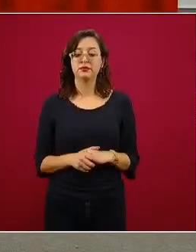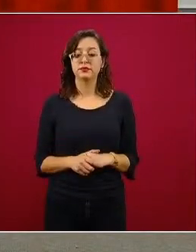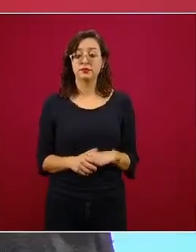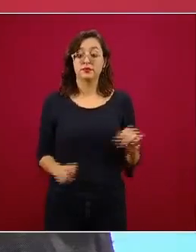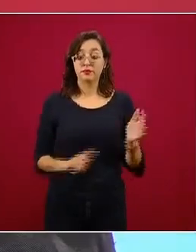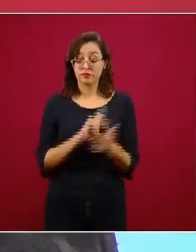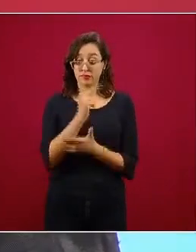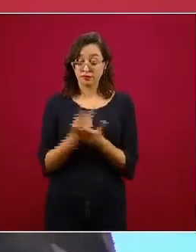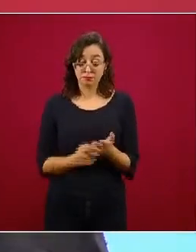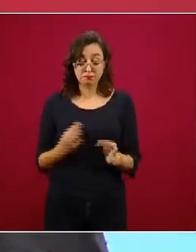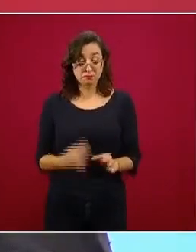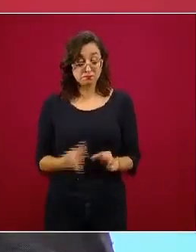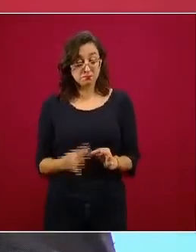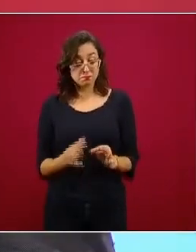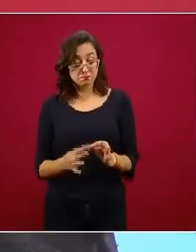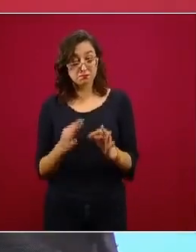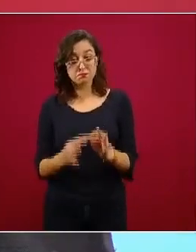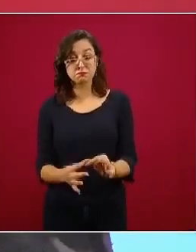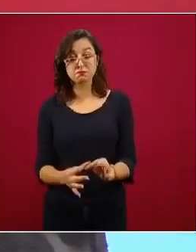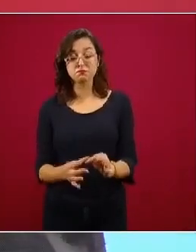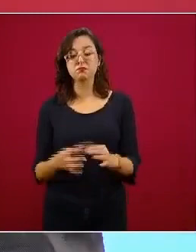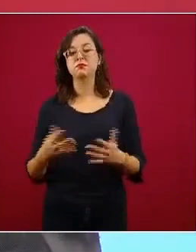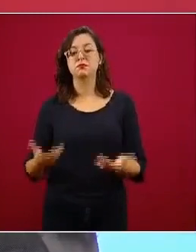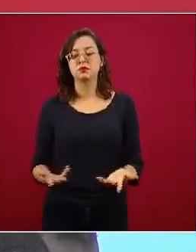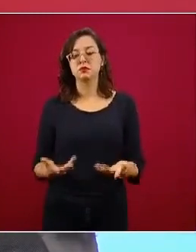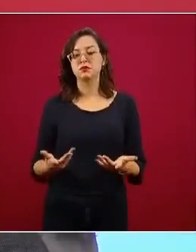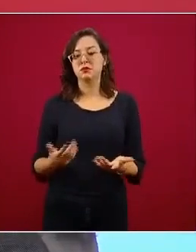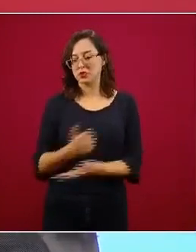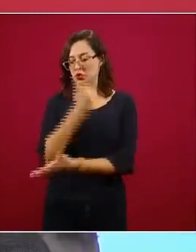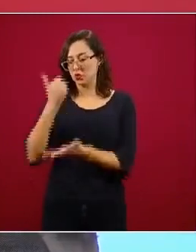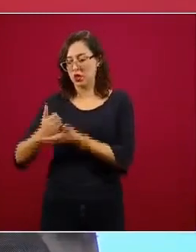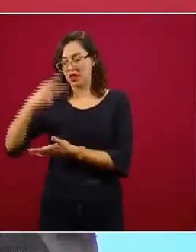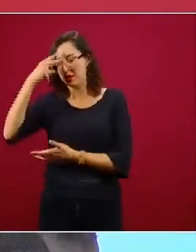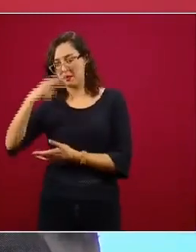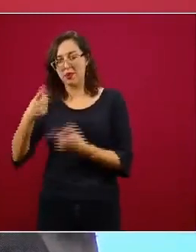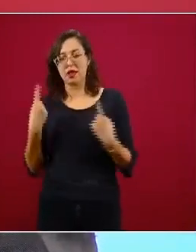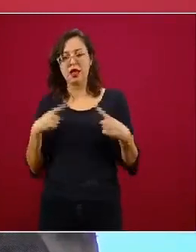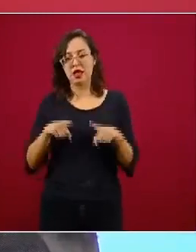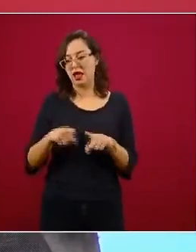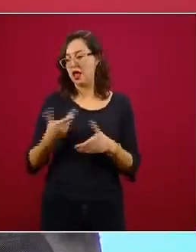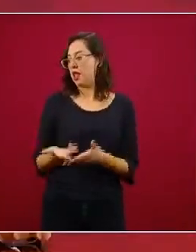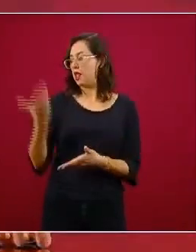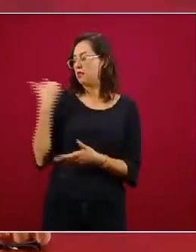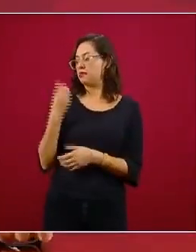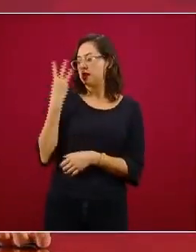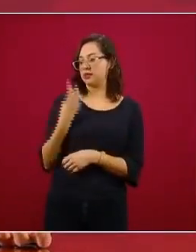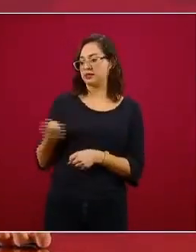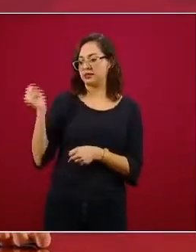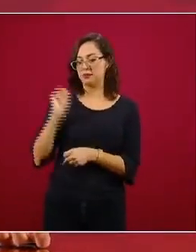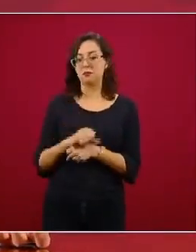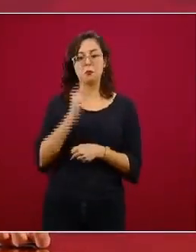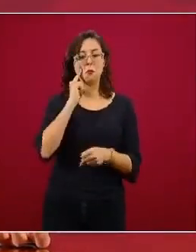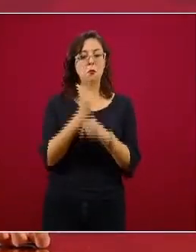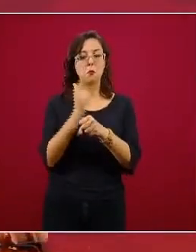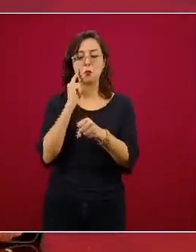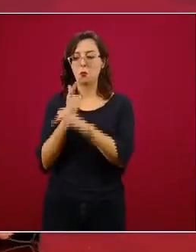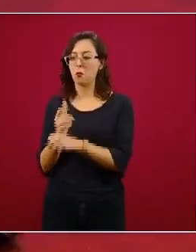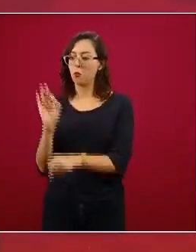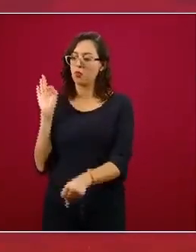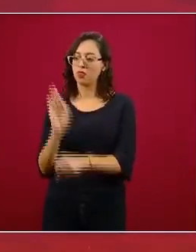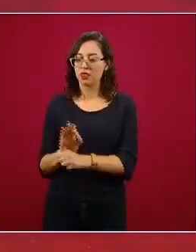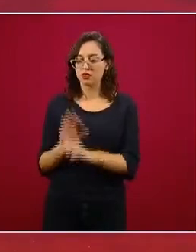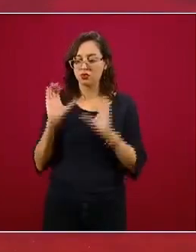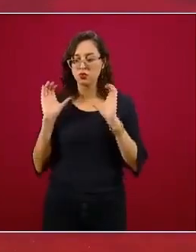programa funcione, verán que es análogo al que tiene la Ciudad de México, que arrancó hace 3 semanas, el programa de detección, protección y